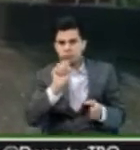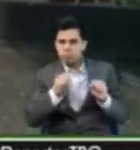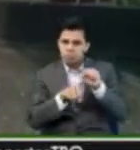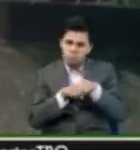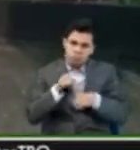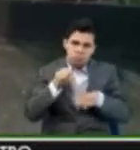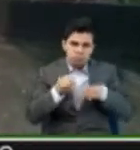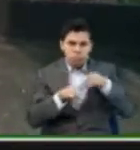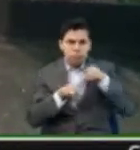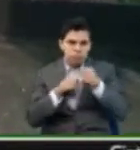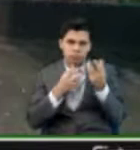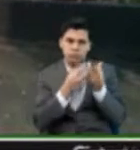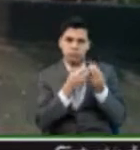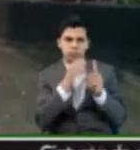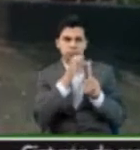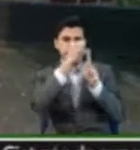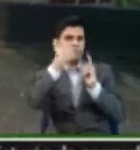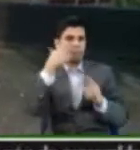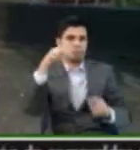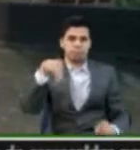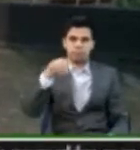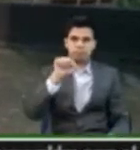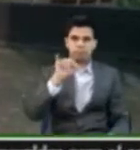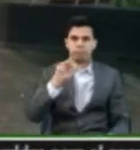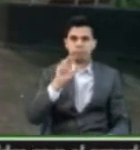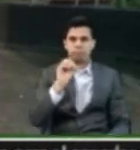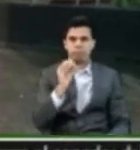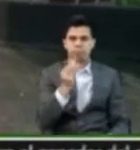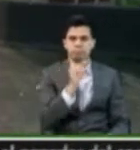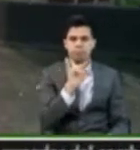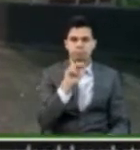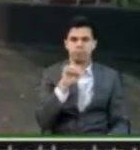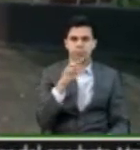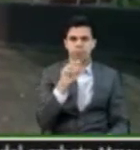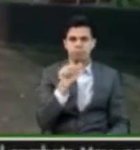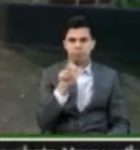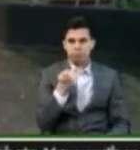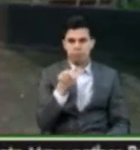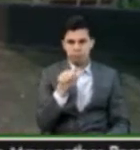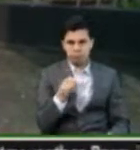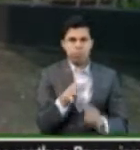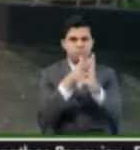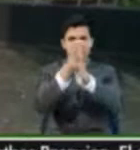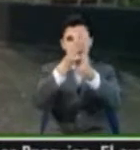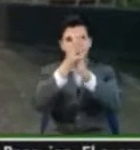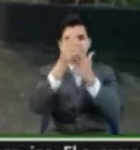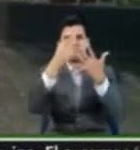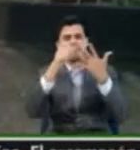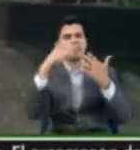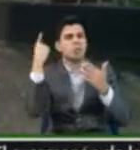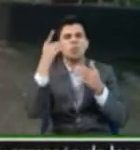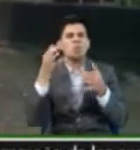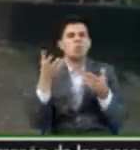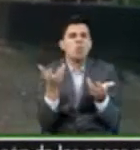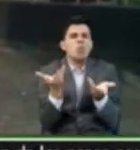el equipo que caracteriza a Nairo Quintana. Pero a continuación, les mostraremos todos los detalles de lo que ocurre tras bambalinas,